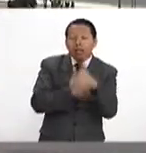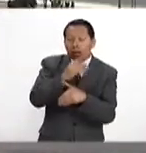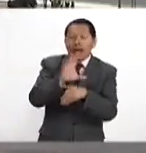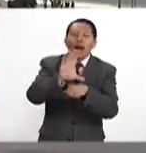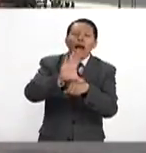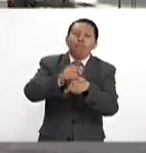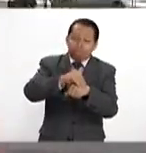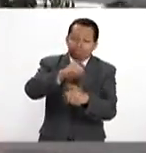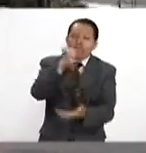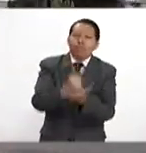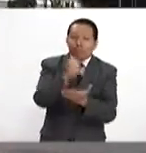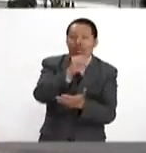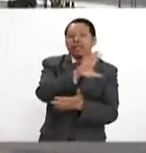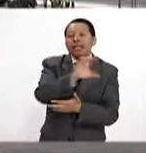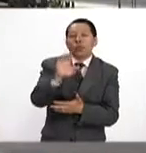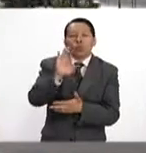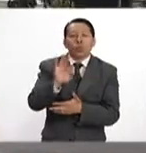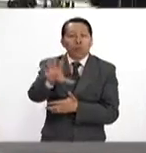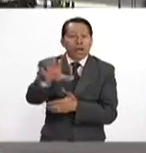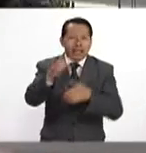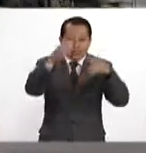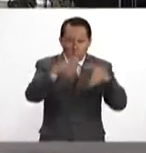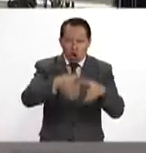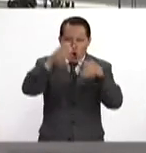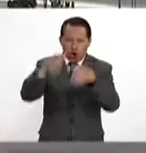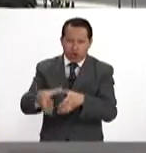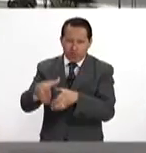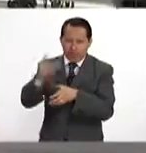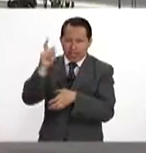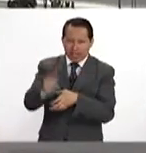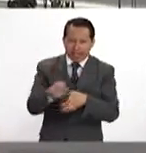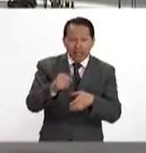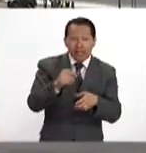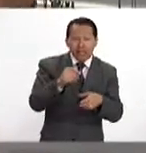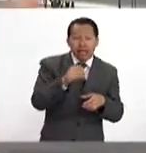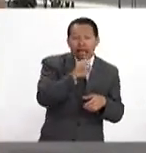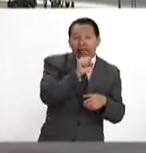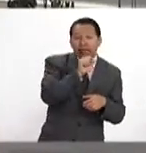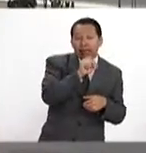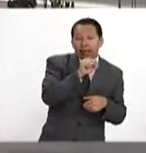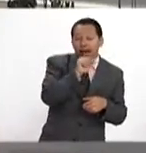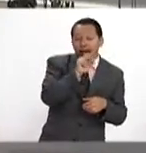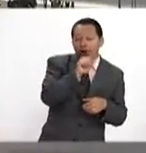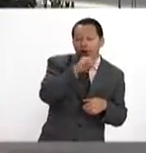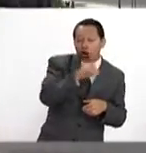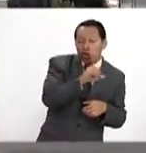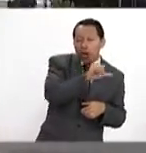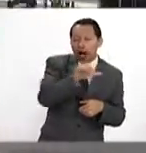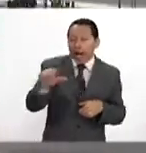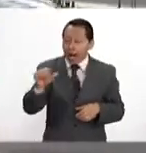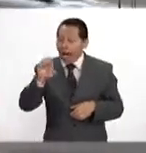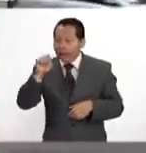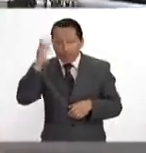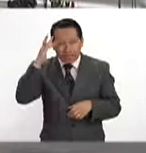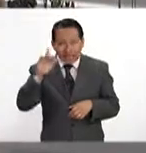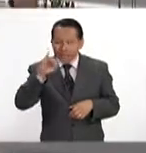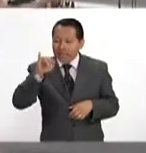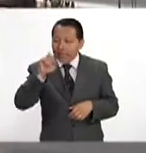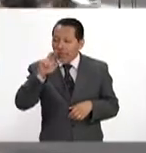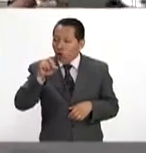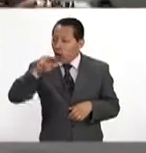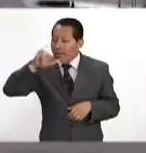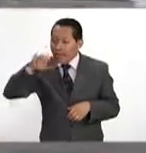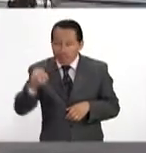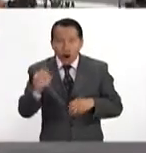para hacer 545 columnas que van desde San Antonio hasta San Jerónimo, que son las que ya